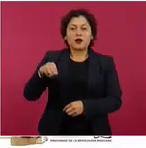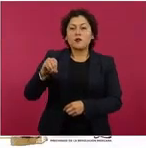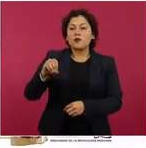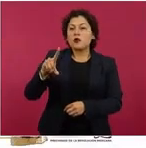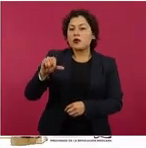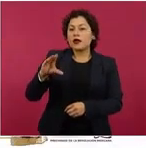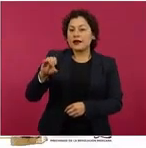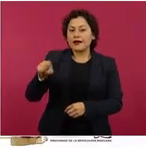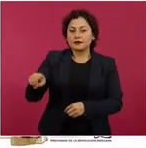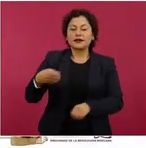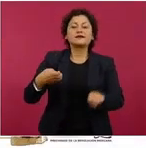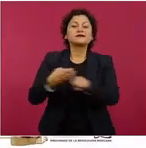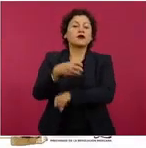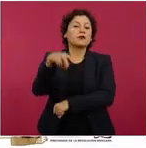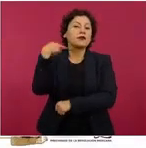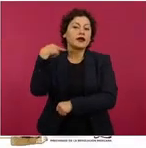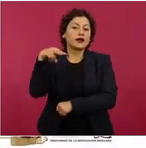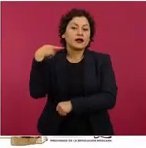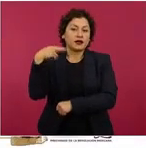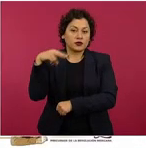Moloacán, Veracruz, perdón,